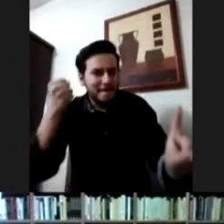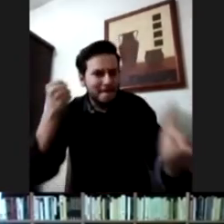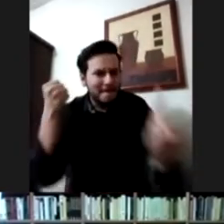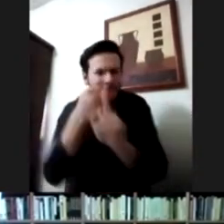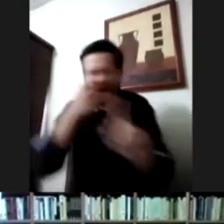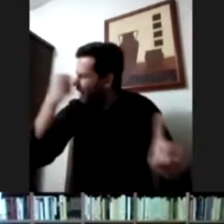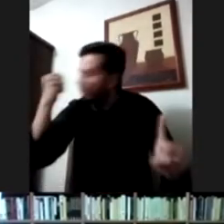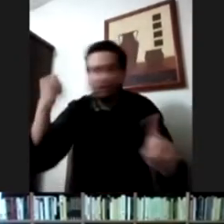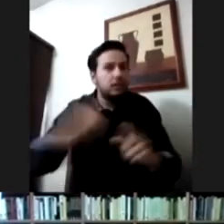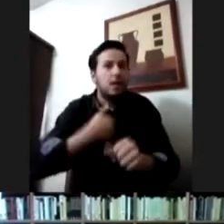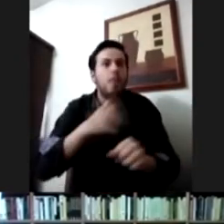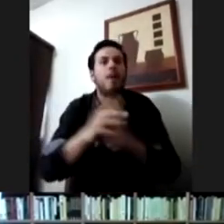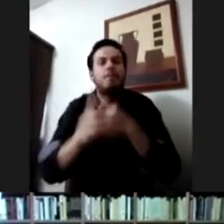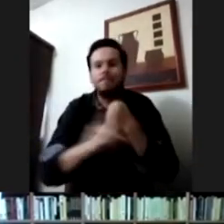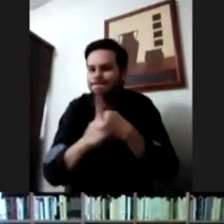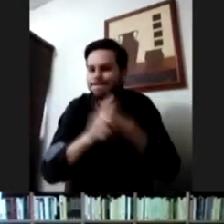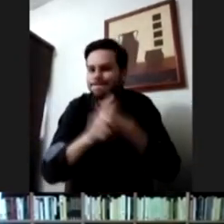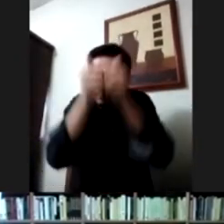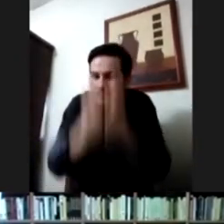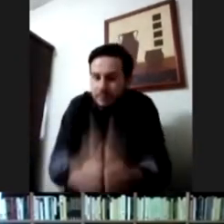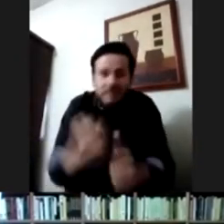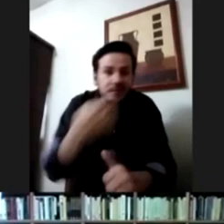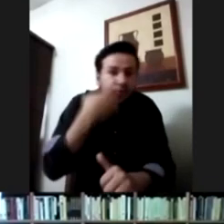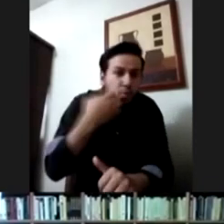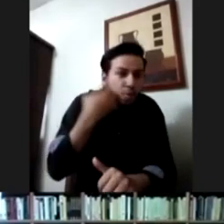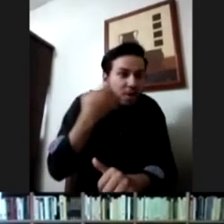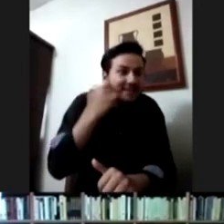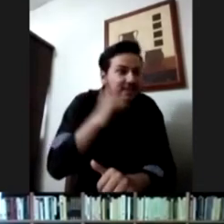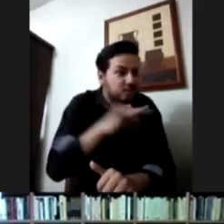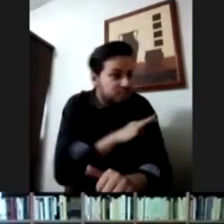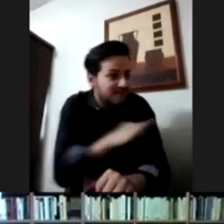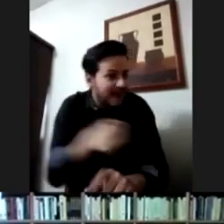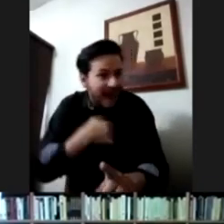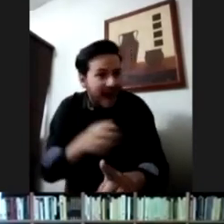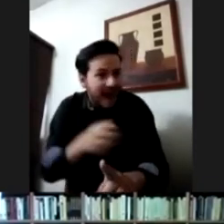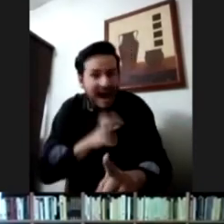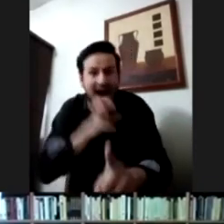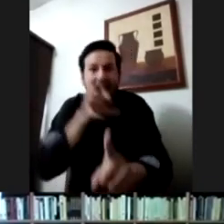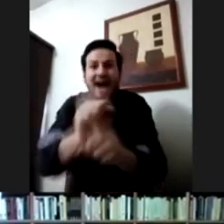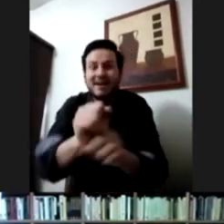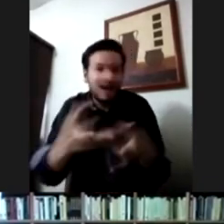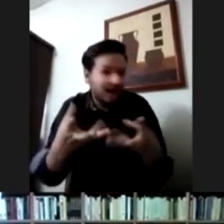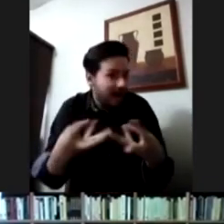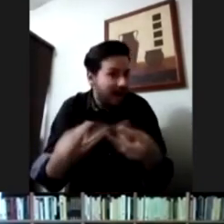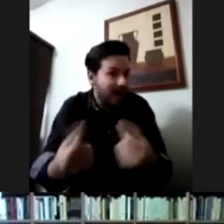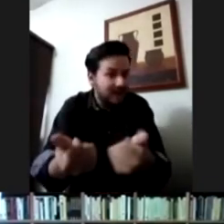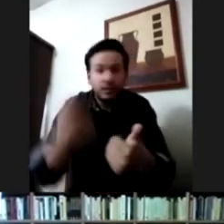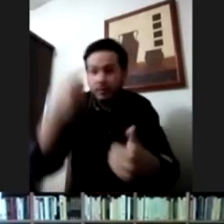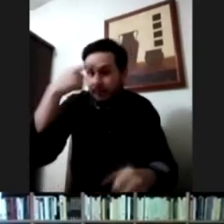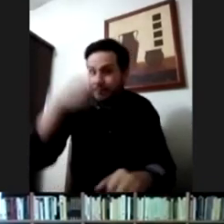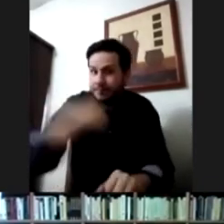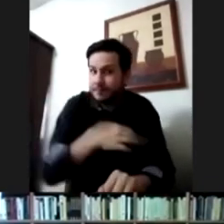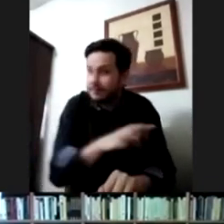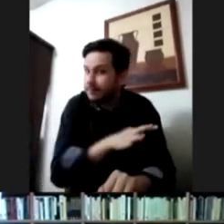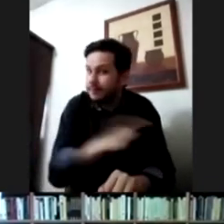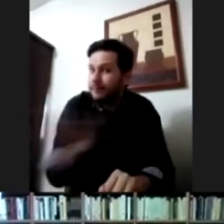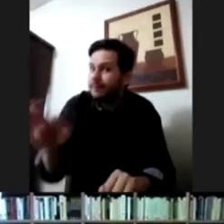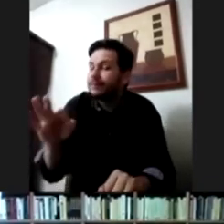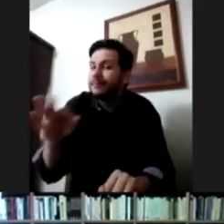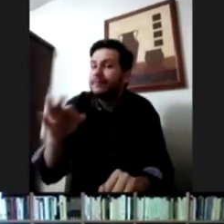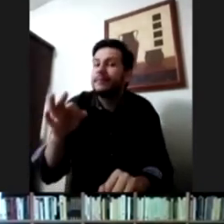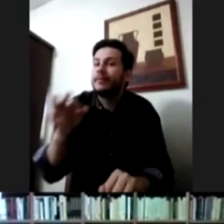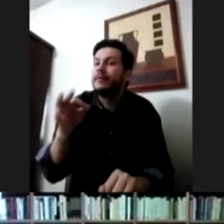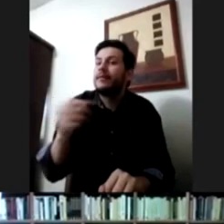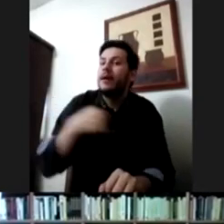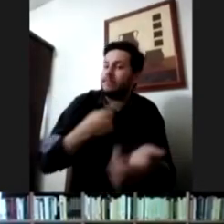permanencia escolar. O sea, si las familias van a poder solventar los gastos para que las niñas y niños continúen en la escuela.